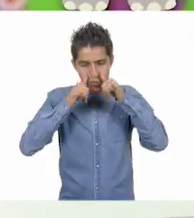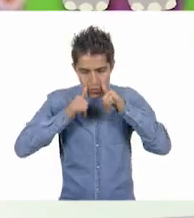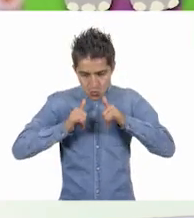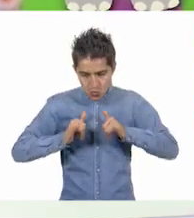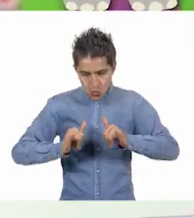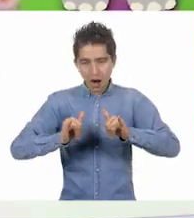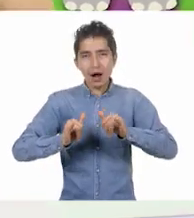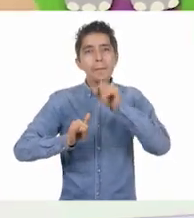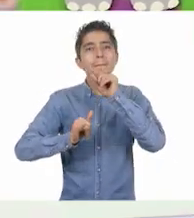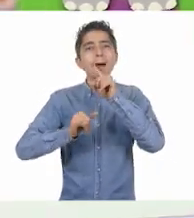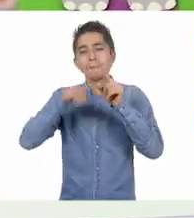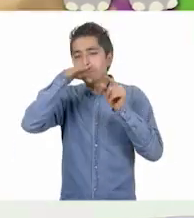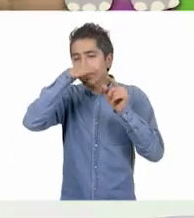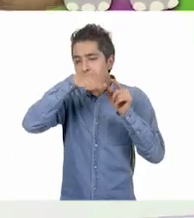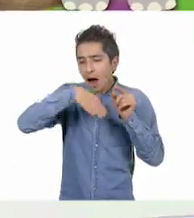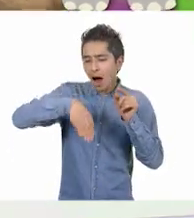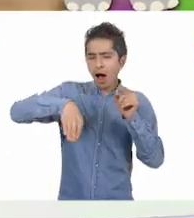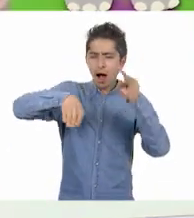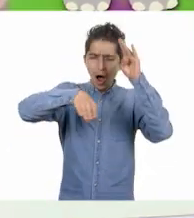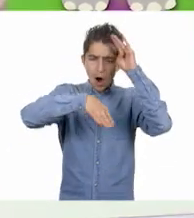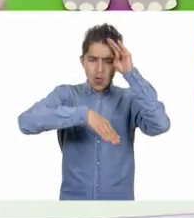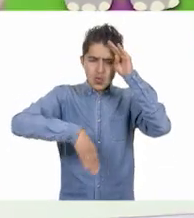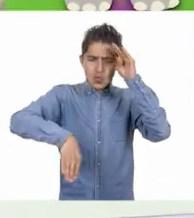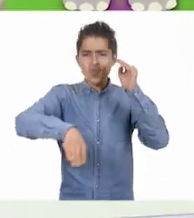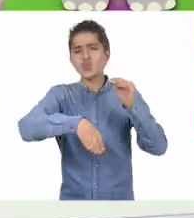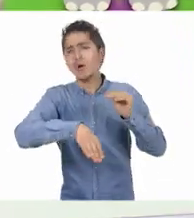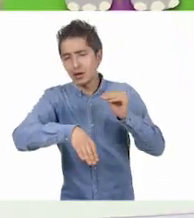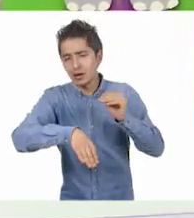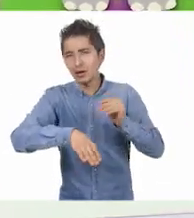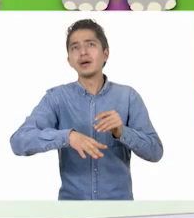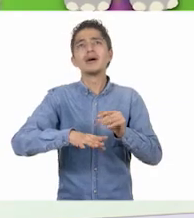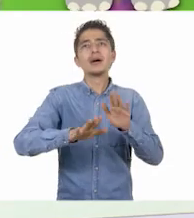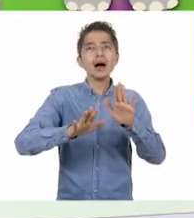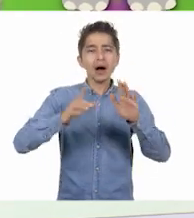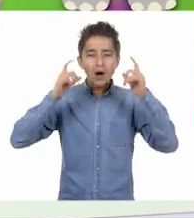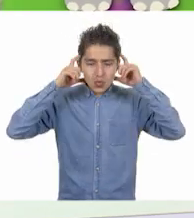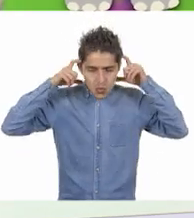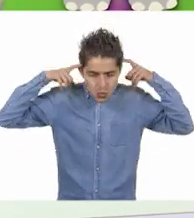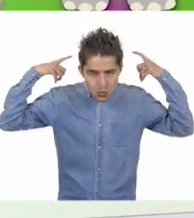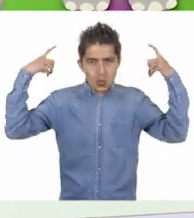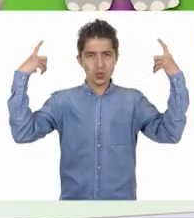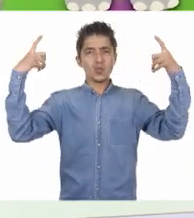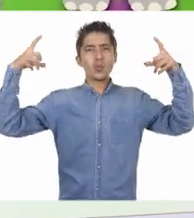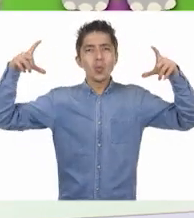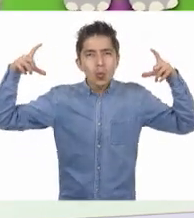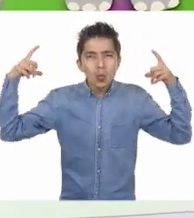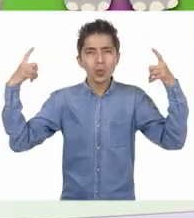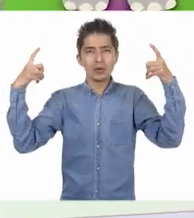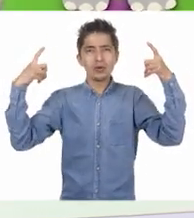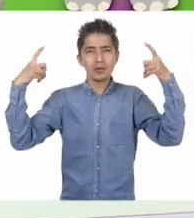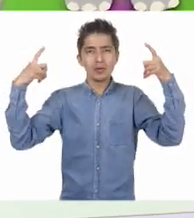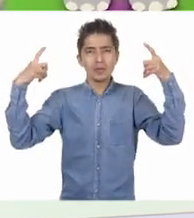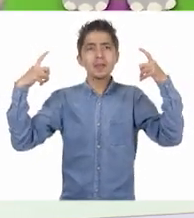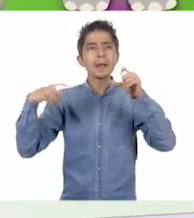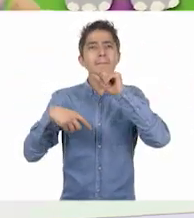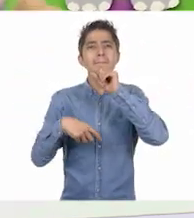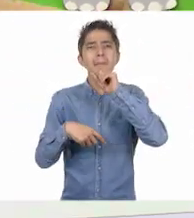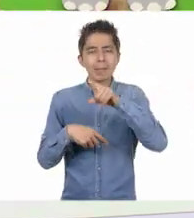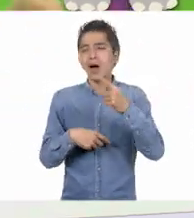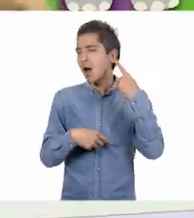Una trompa larga. Y orejas muy grandes. Además, barrita.